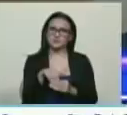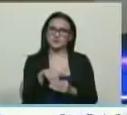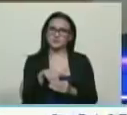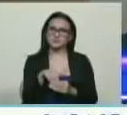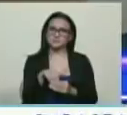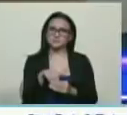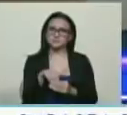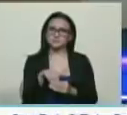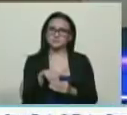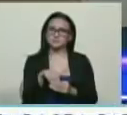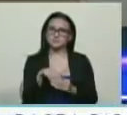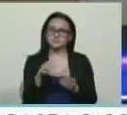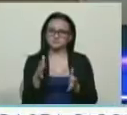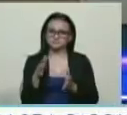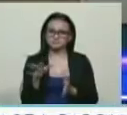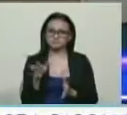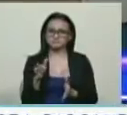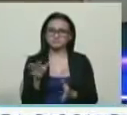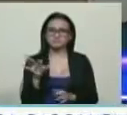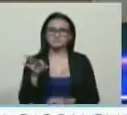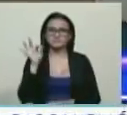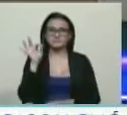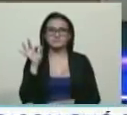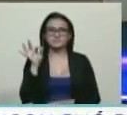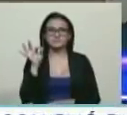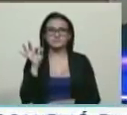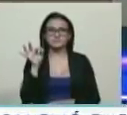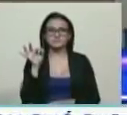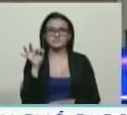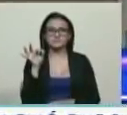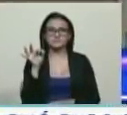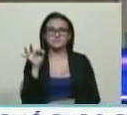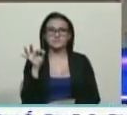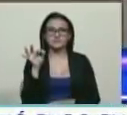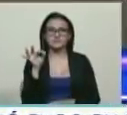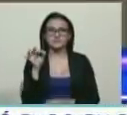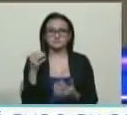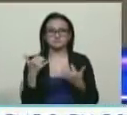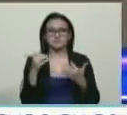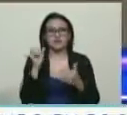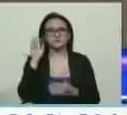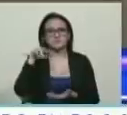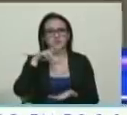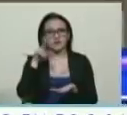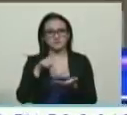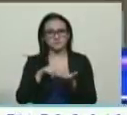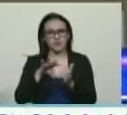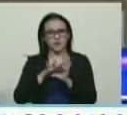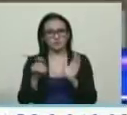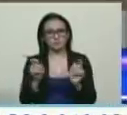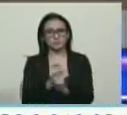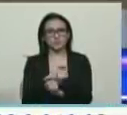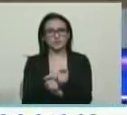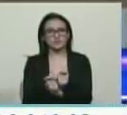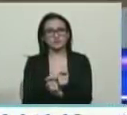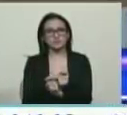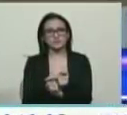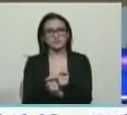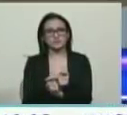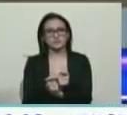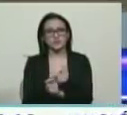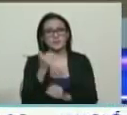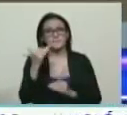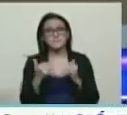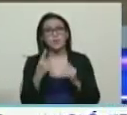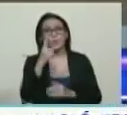que fue electa la magnánime, soberana y plenipotenciaria Asamblea Nacional Constituyente. En menos de